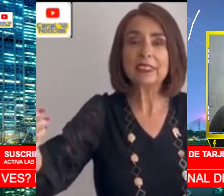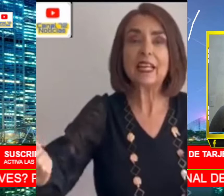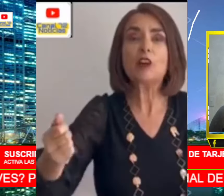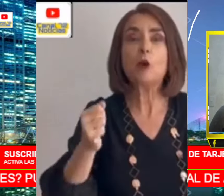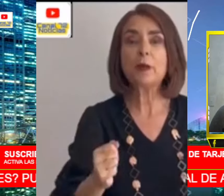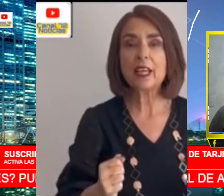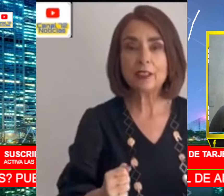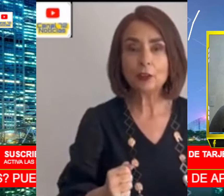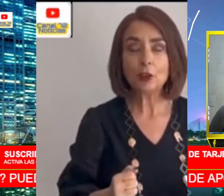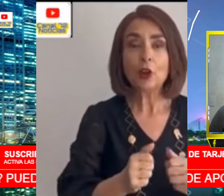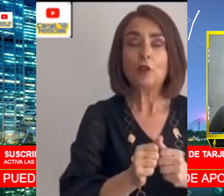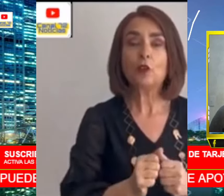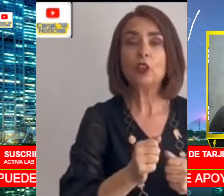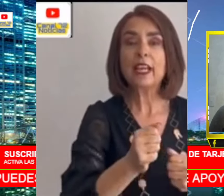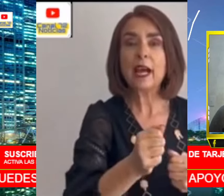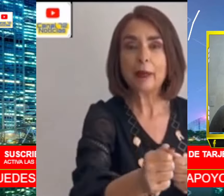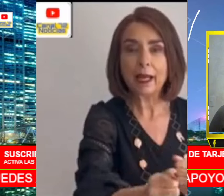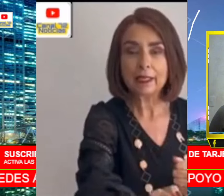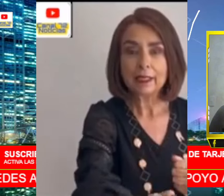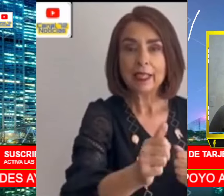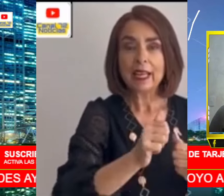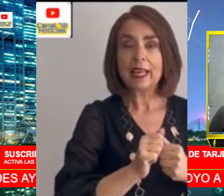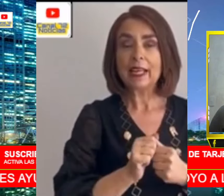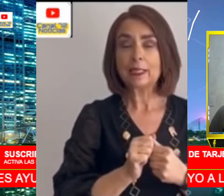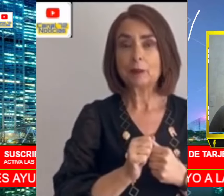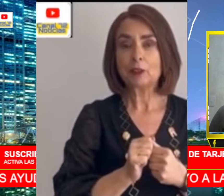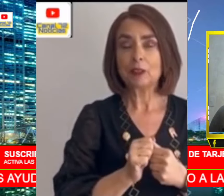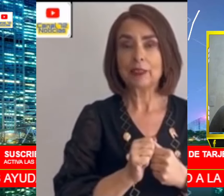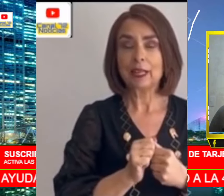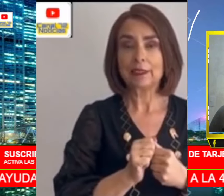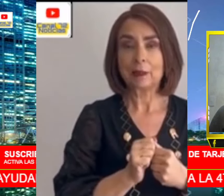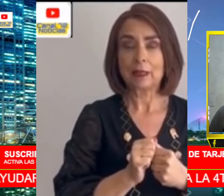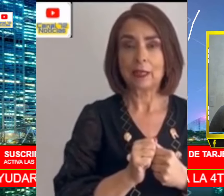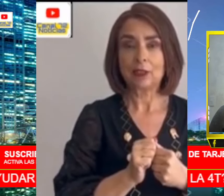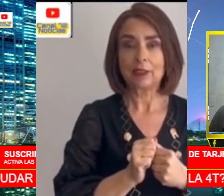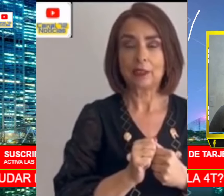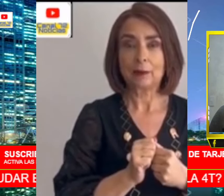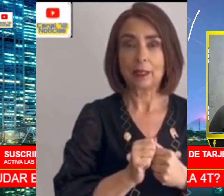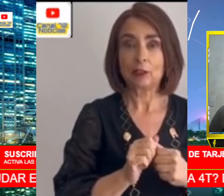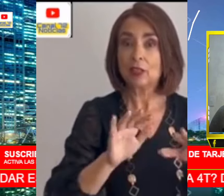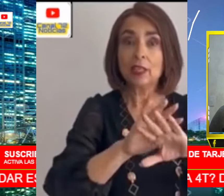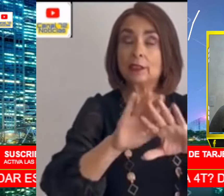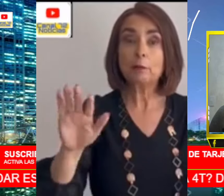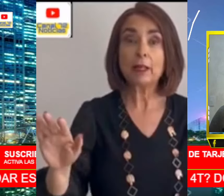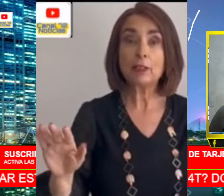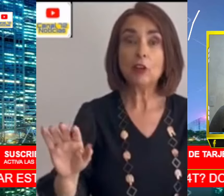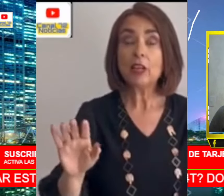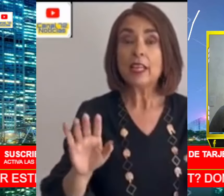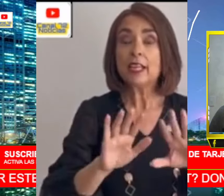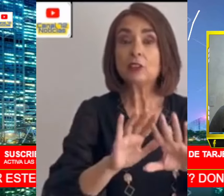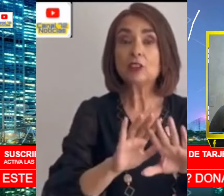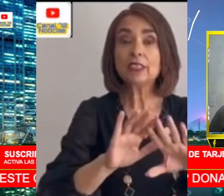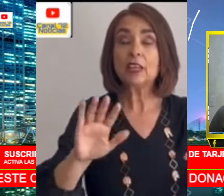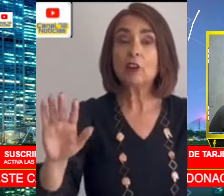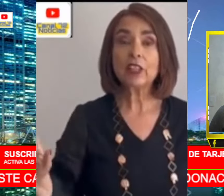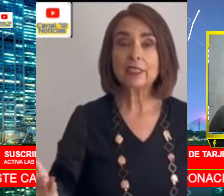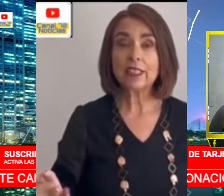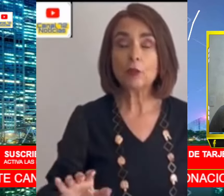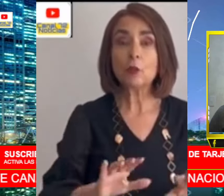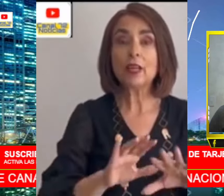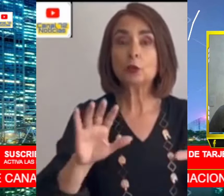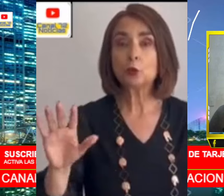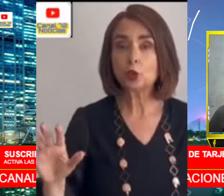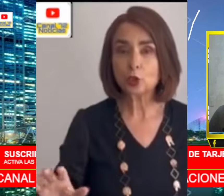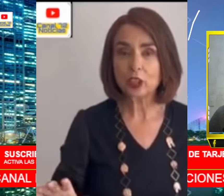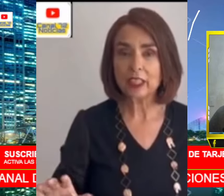gobierno, es decir, el gobierno fondeaba las pensiones de las trabajadoras y trabajadores. Se perdió y entonces dejó de